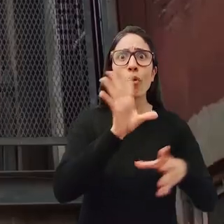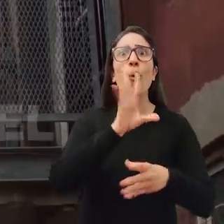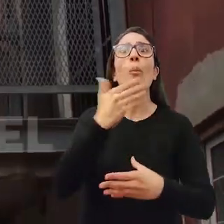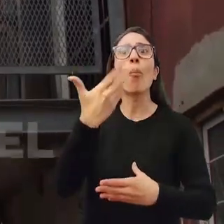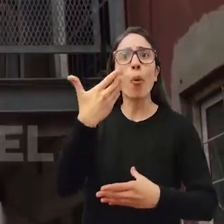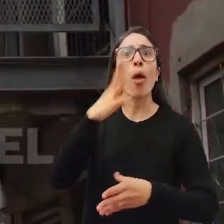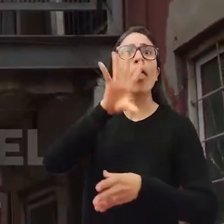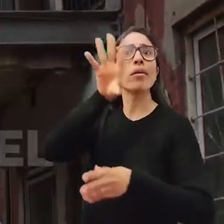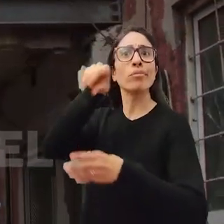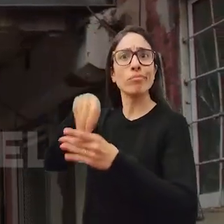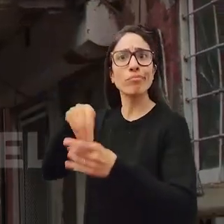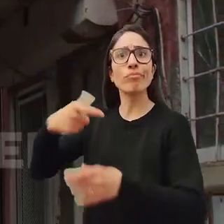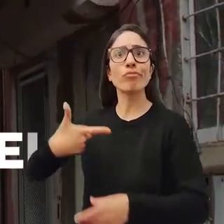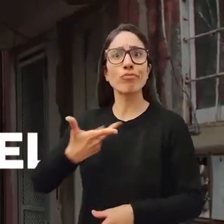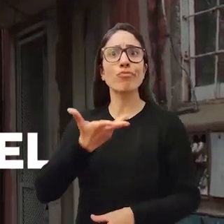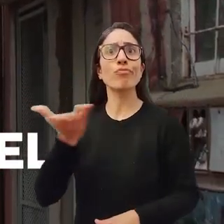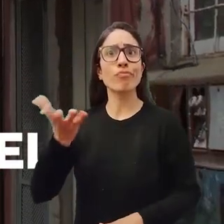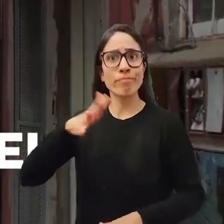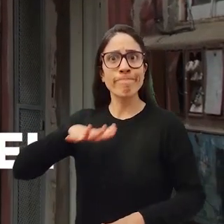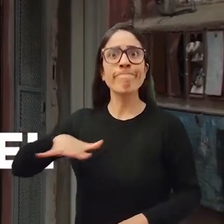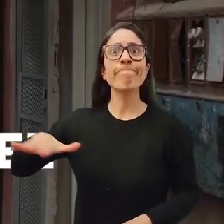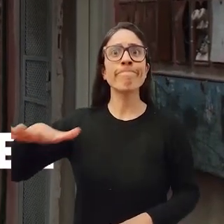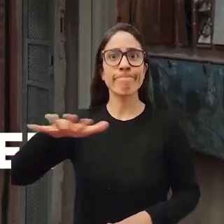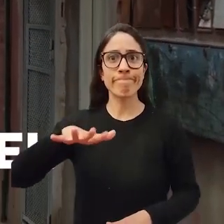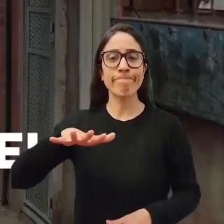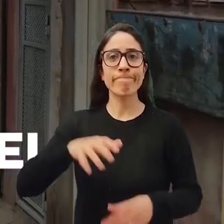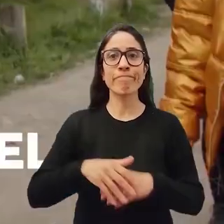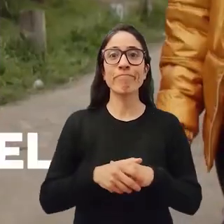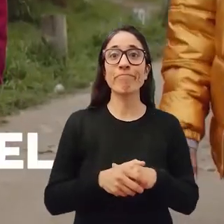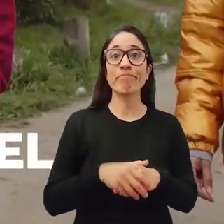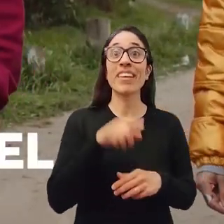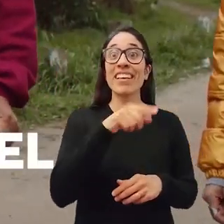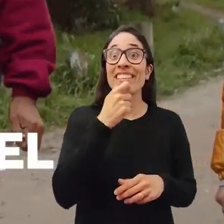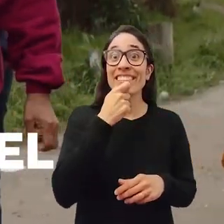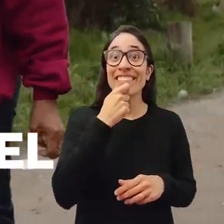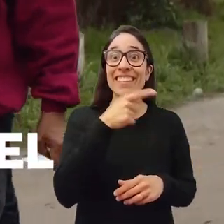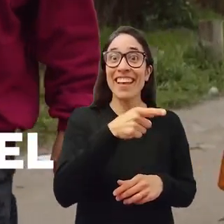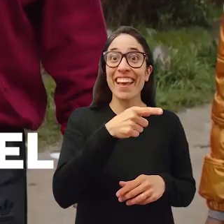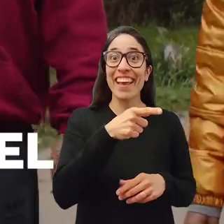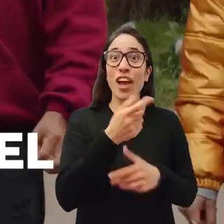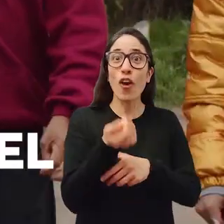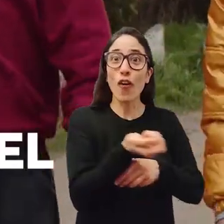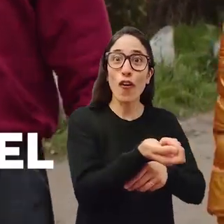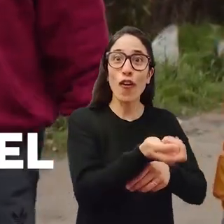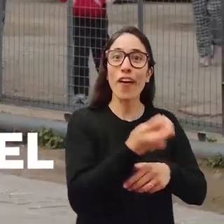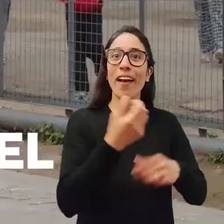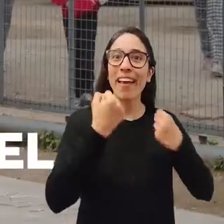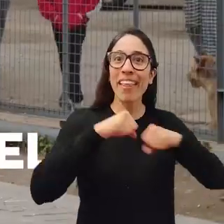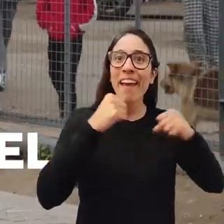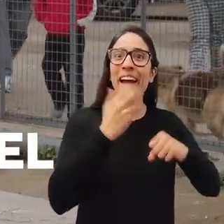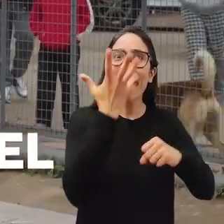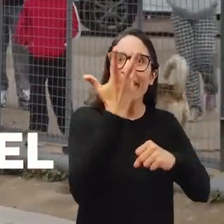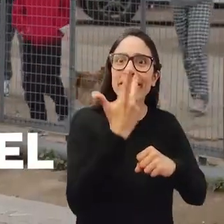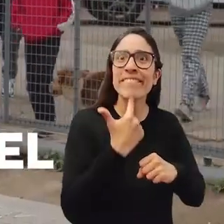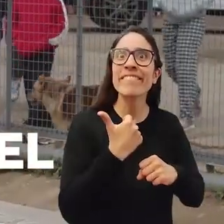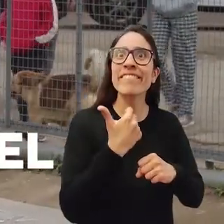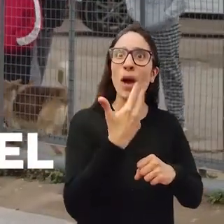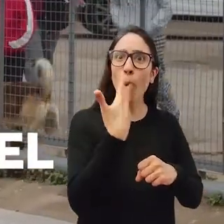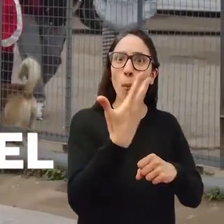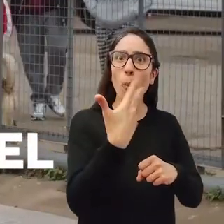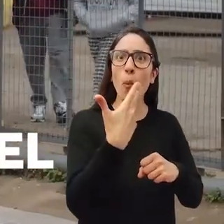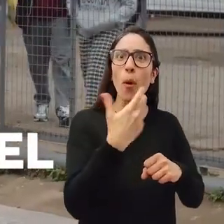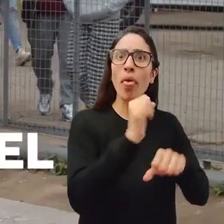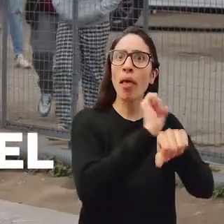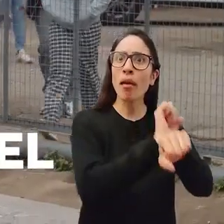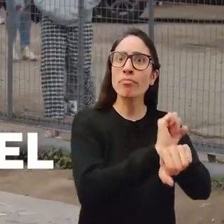a reinsertarse en su comunidad, y si les gustaba el deporte que les estábamos enseñando y ser líderes